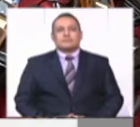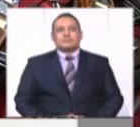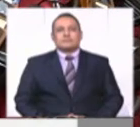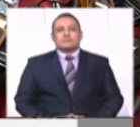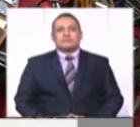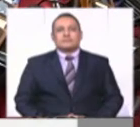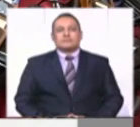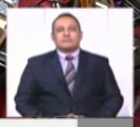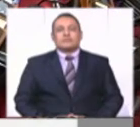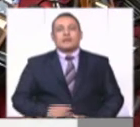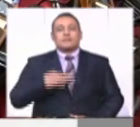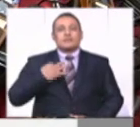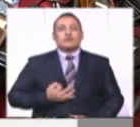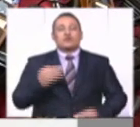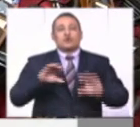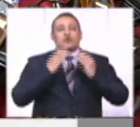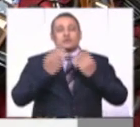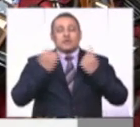cautelar